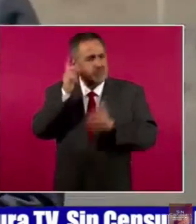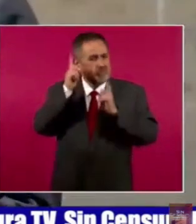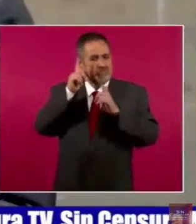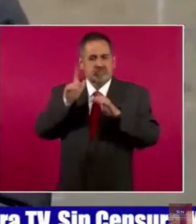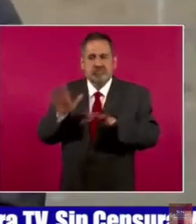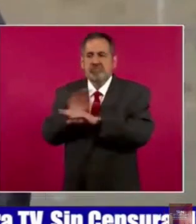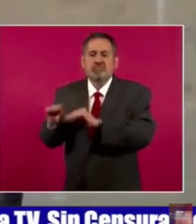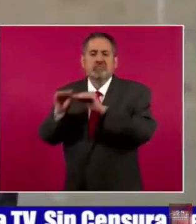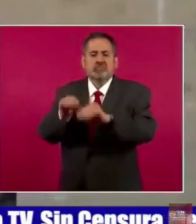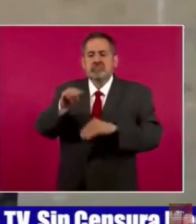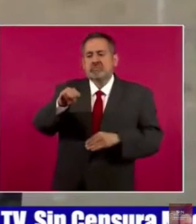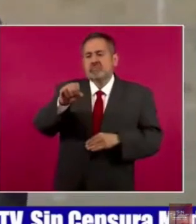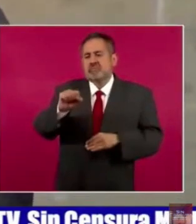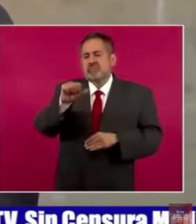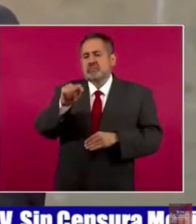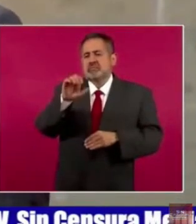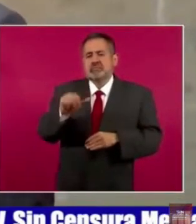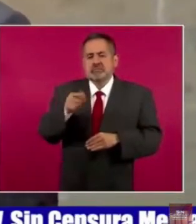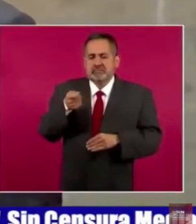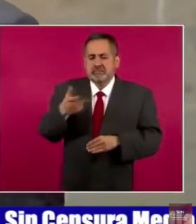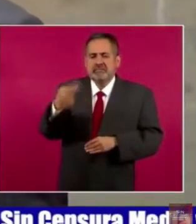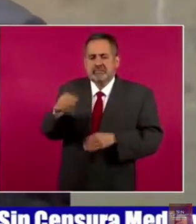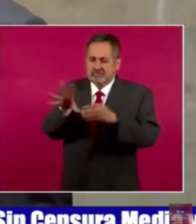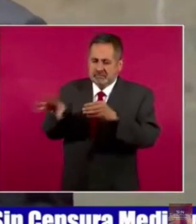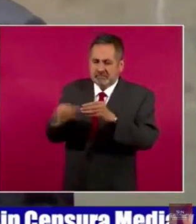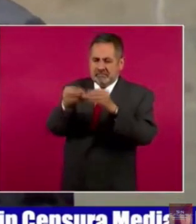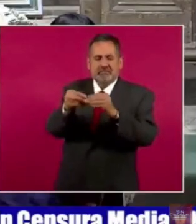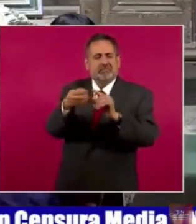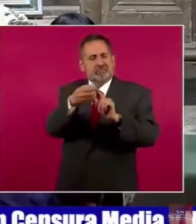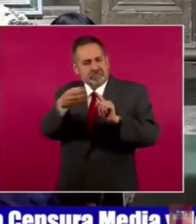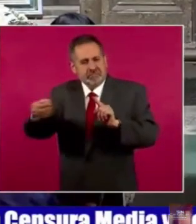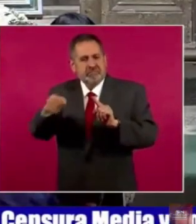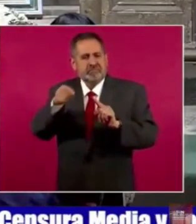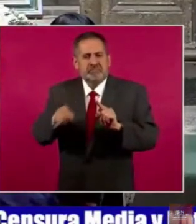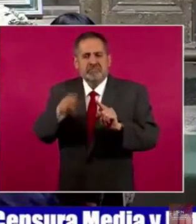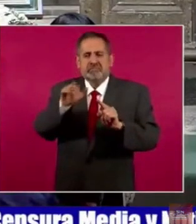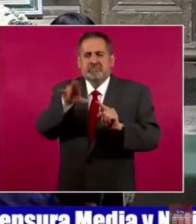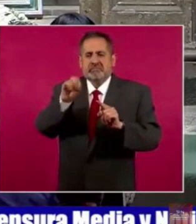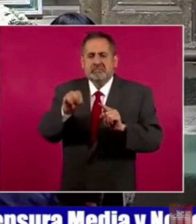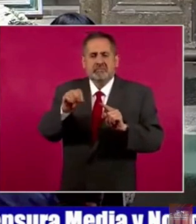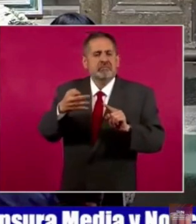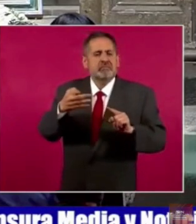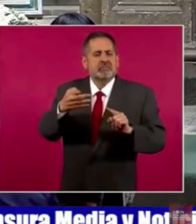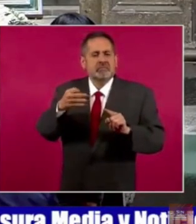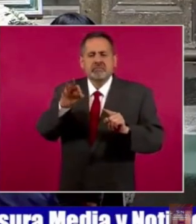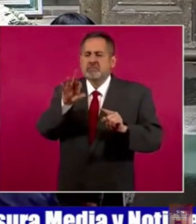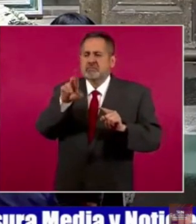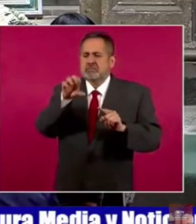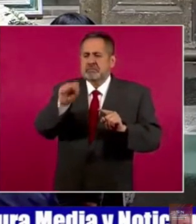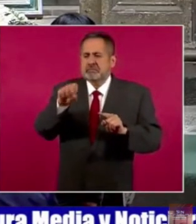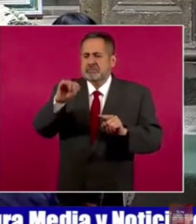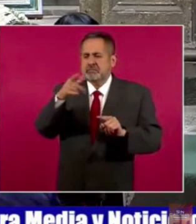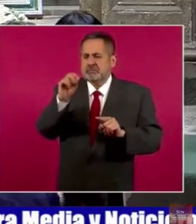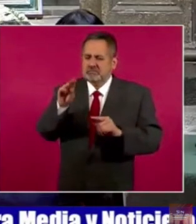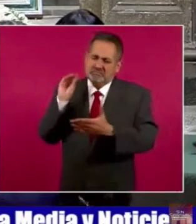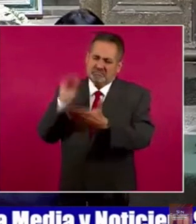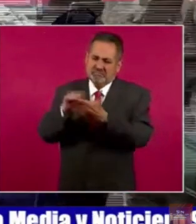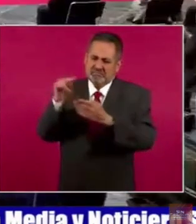la Sierra Mazateca se le agregue el nombre de los Flores Magón. Muchas